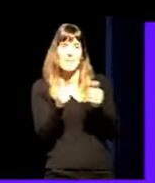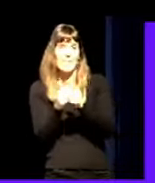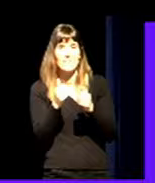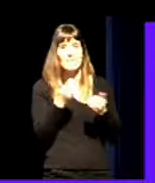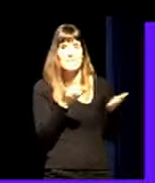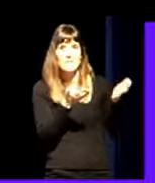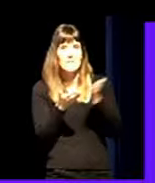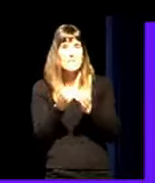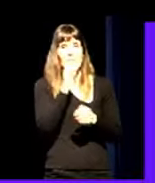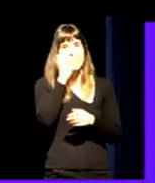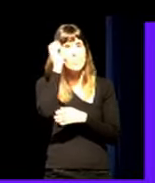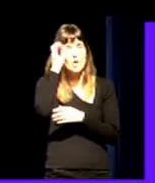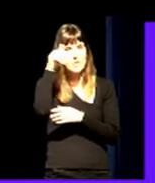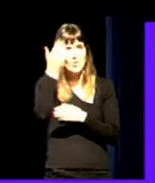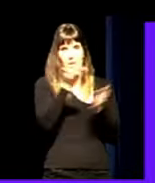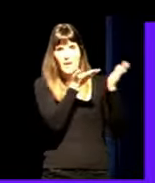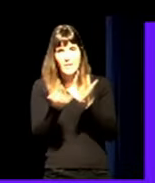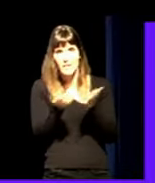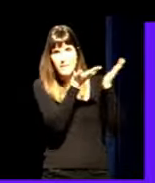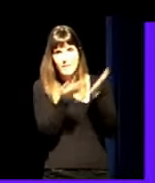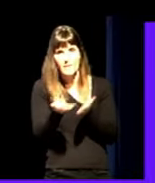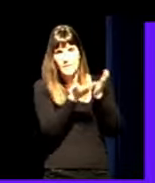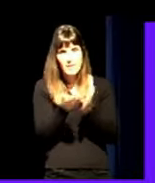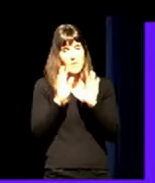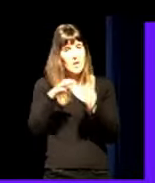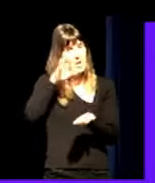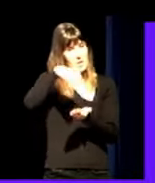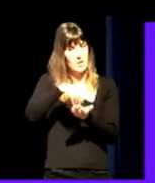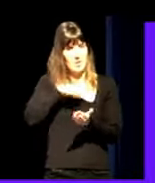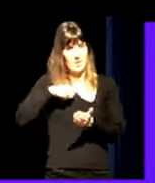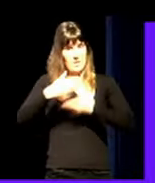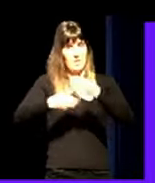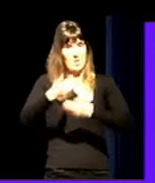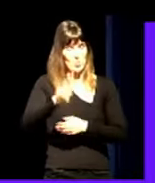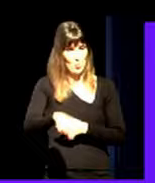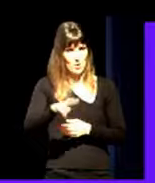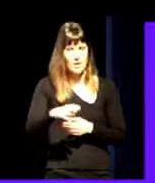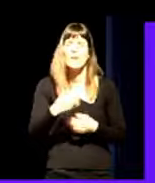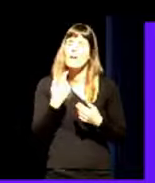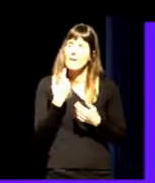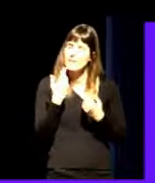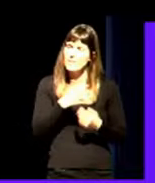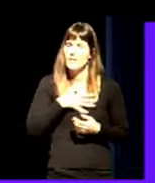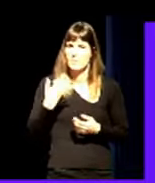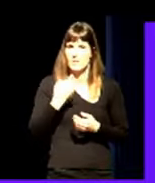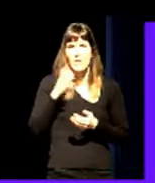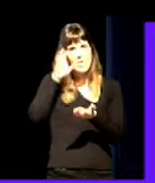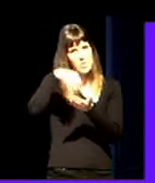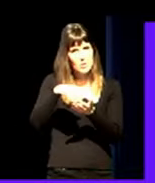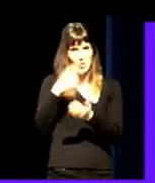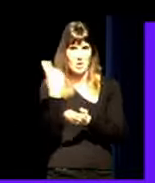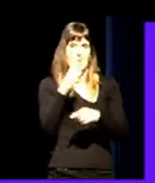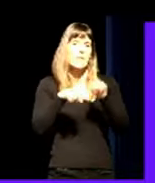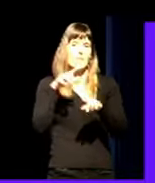de ponentes externos, de gente externa a los centros que nunca nos va a hacer autónomo. Y aquí lo que queremos es que cada centro, en función de